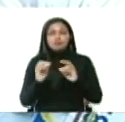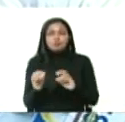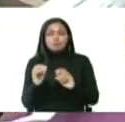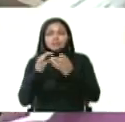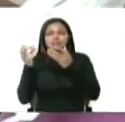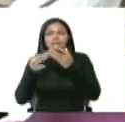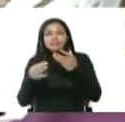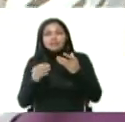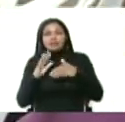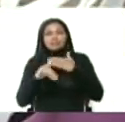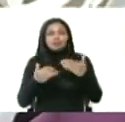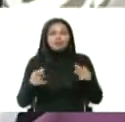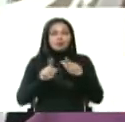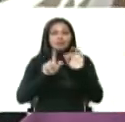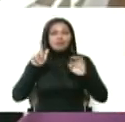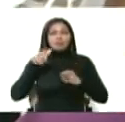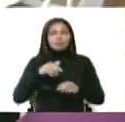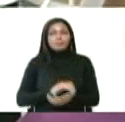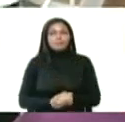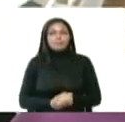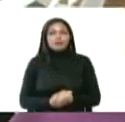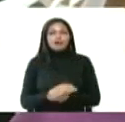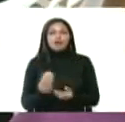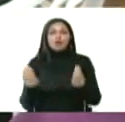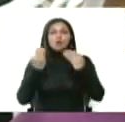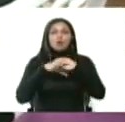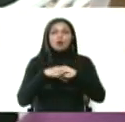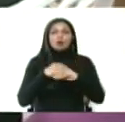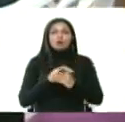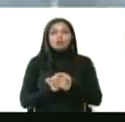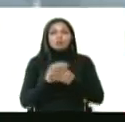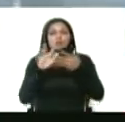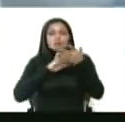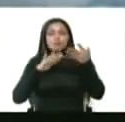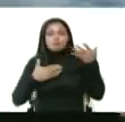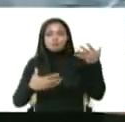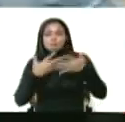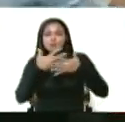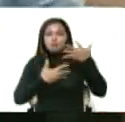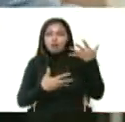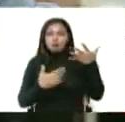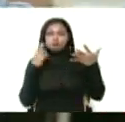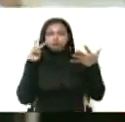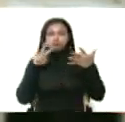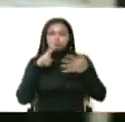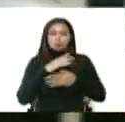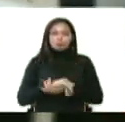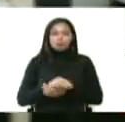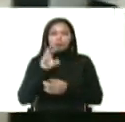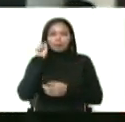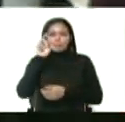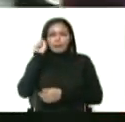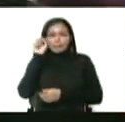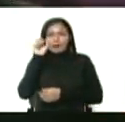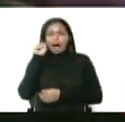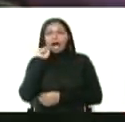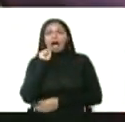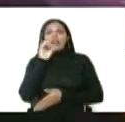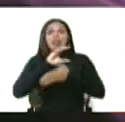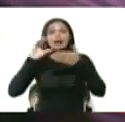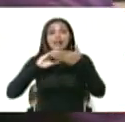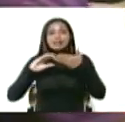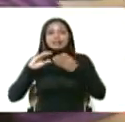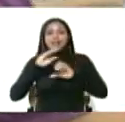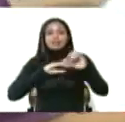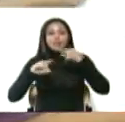porque tenemos que hacer una concordancia entre la lectura que nosotros estamos observando y las características